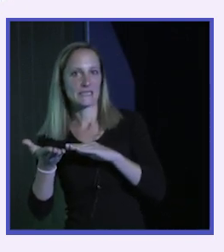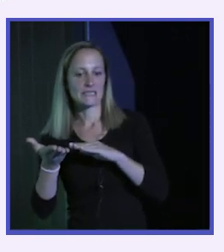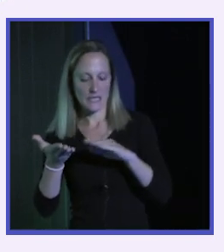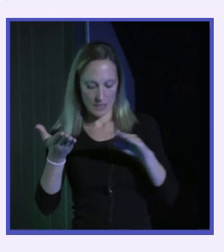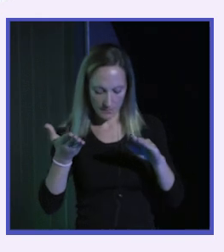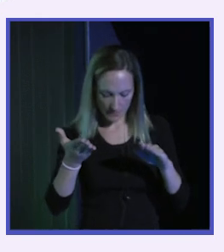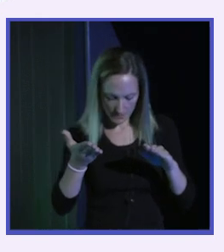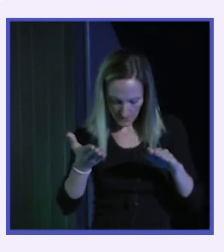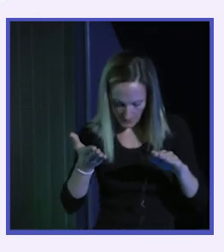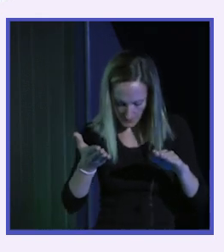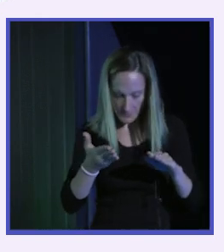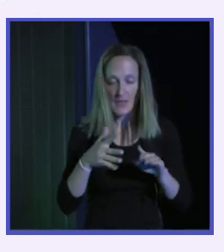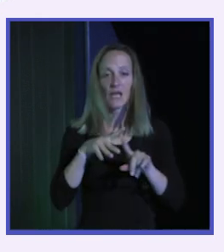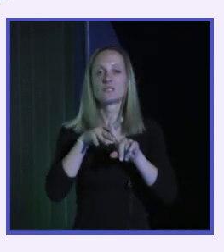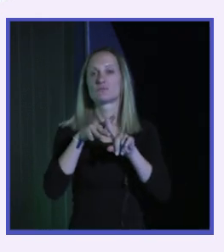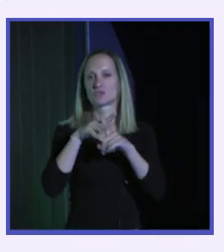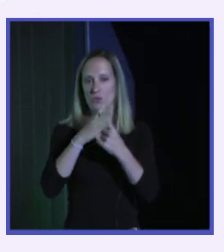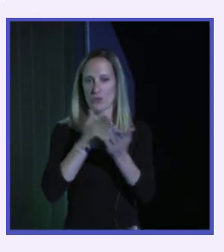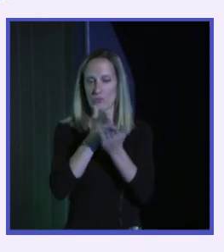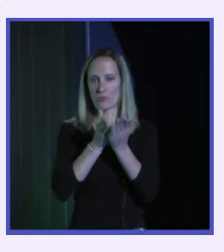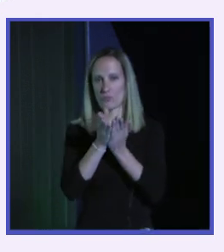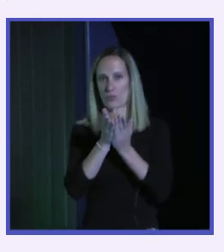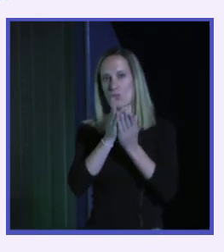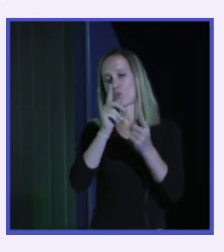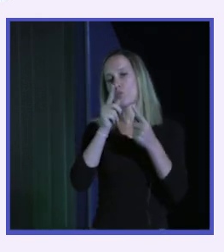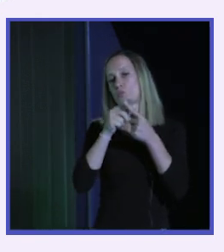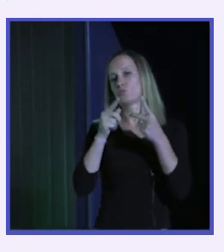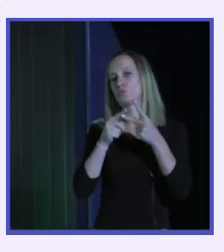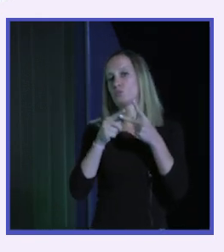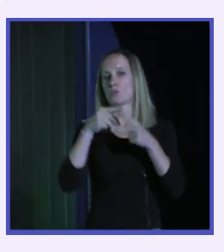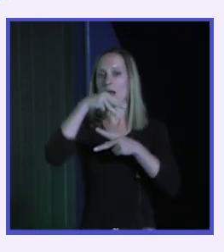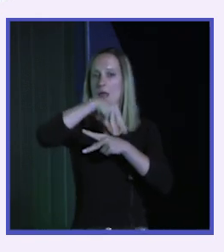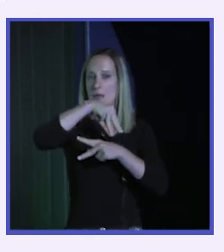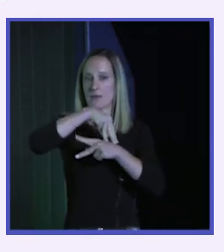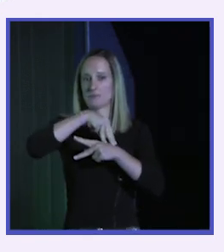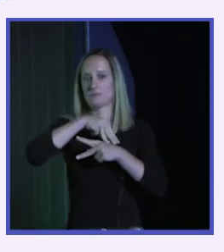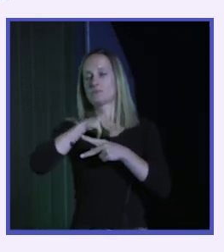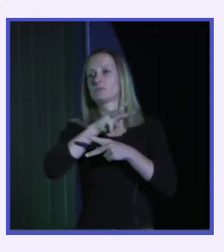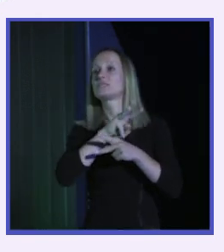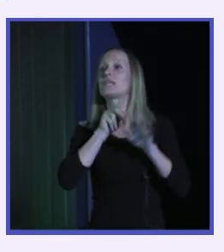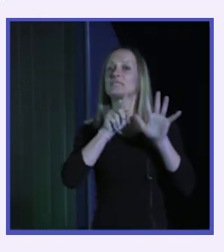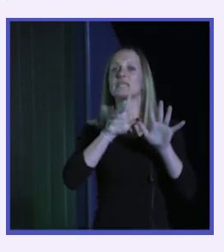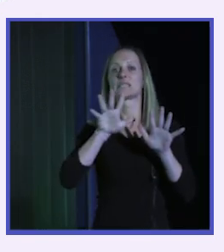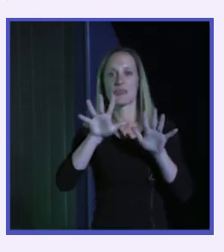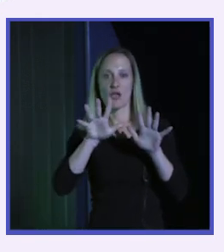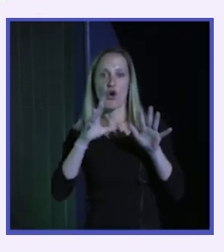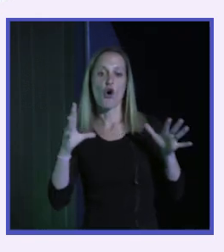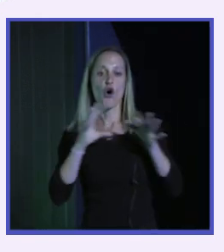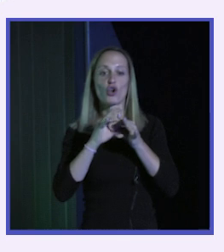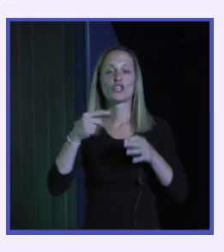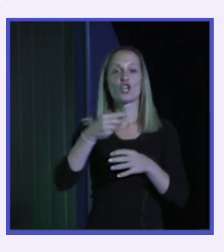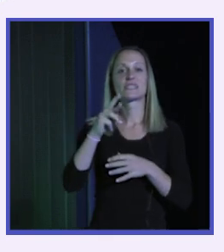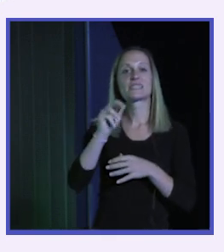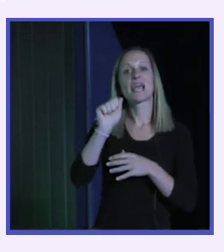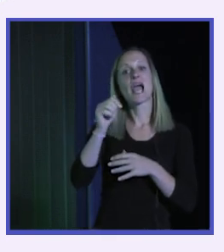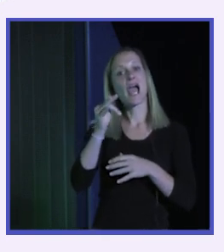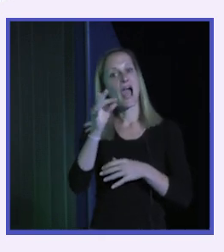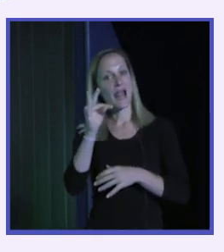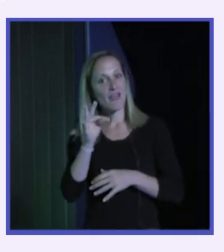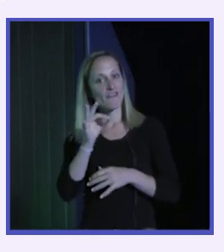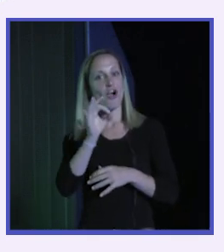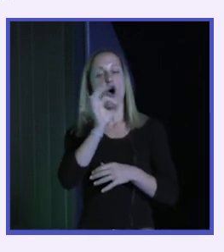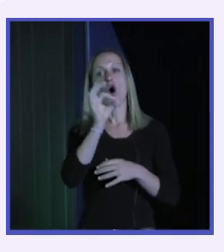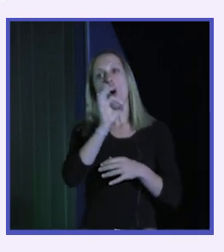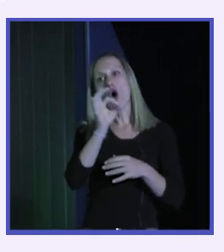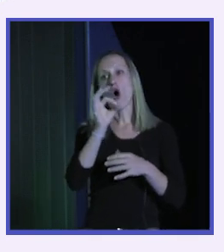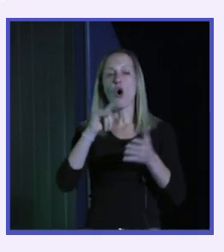lo podemos hacer de 2 formas, bajo el licenciamiento de M365 Copilot, con conectores Graph o con